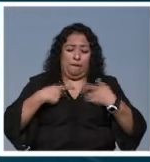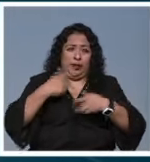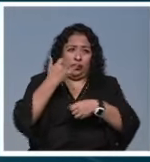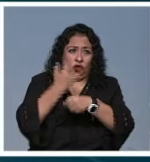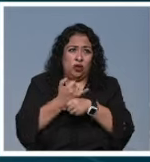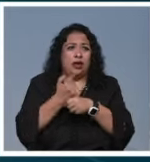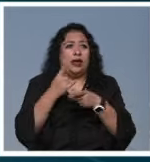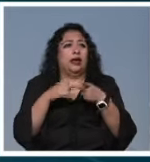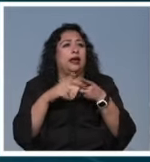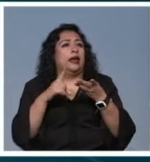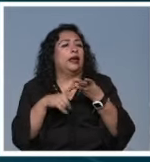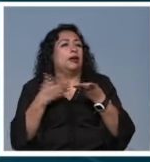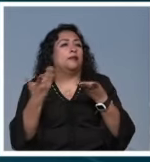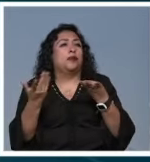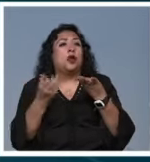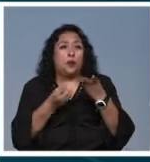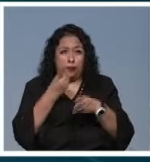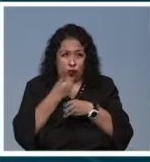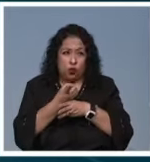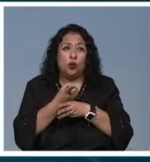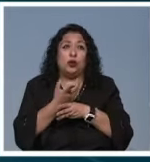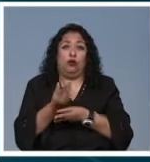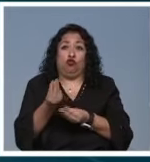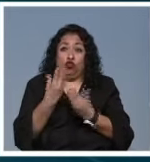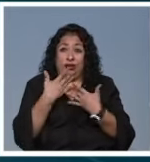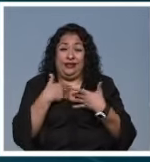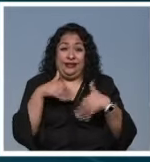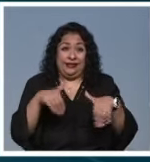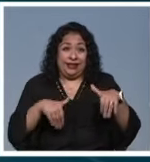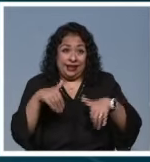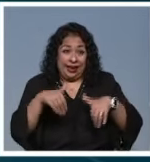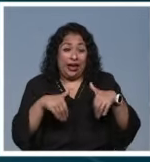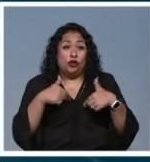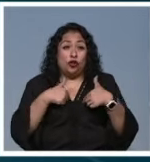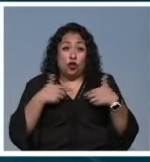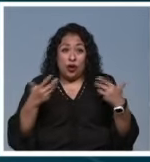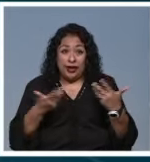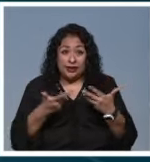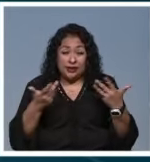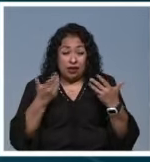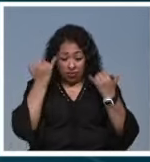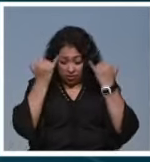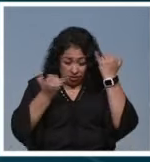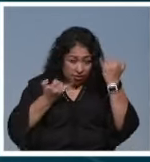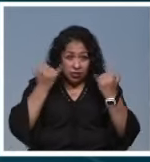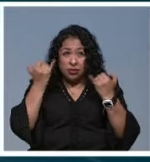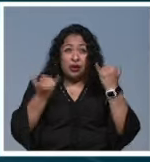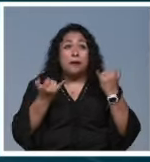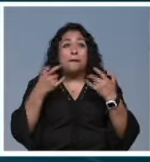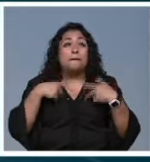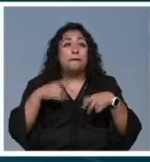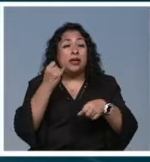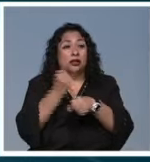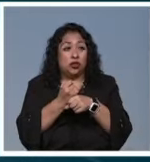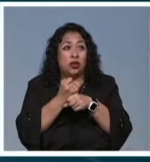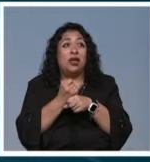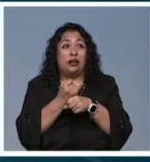cada oportunidad que me brinda el teatro de hacer una creación de un